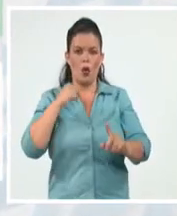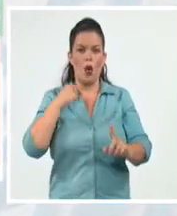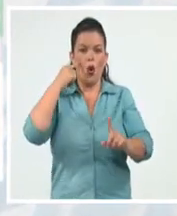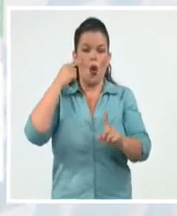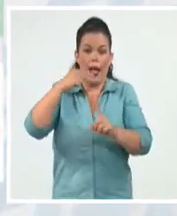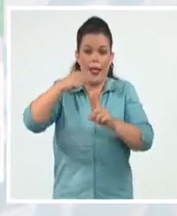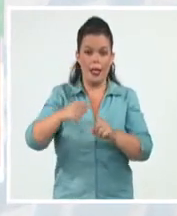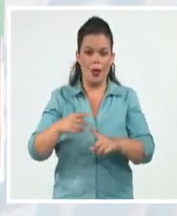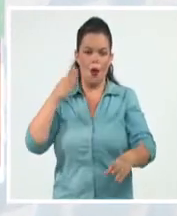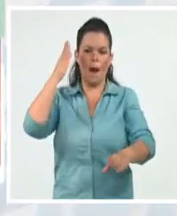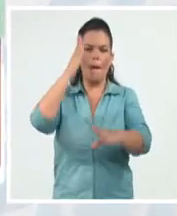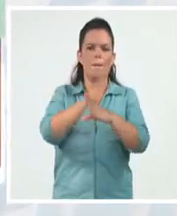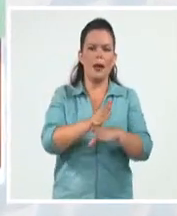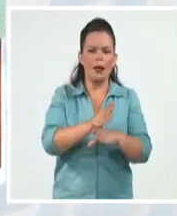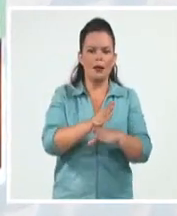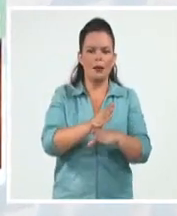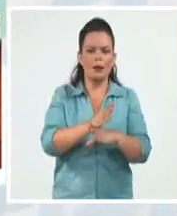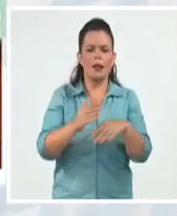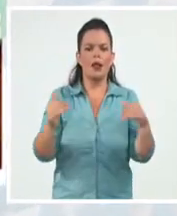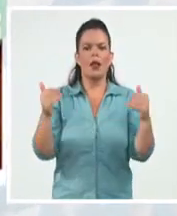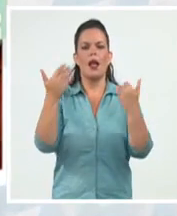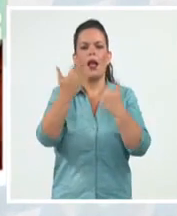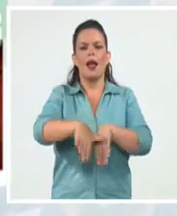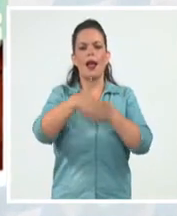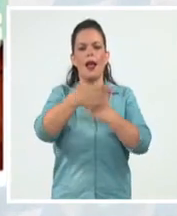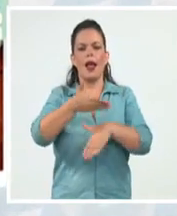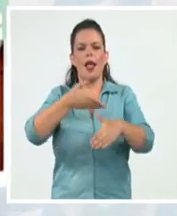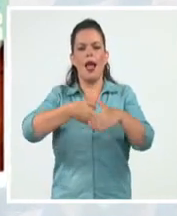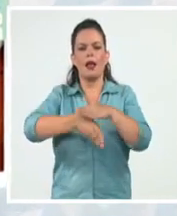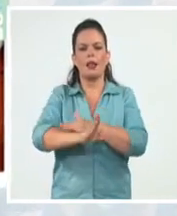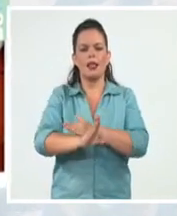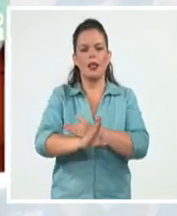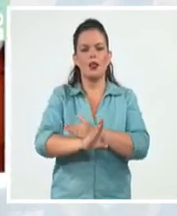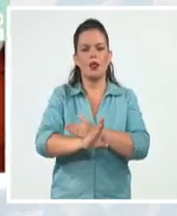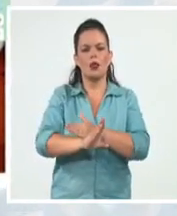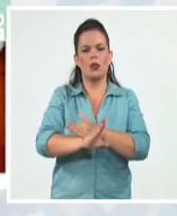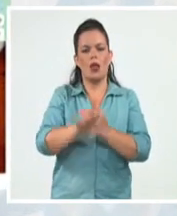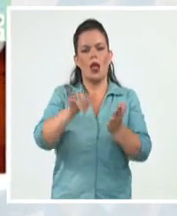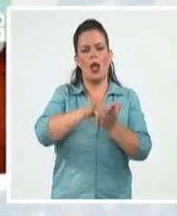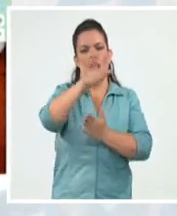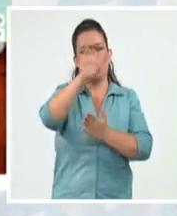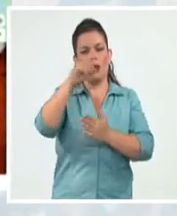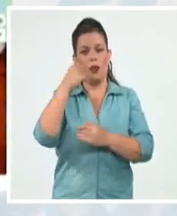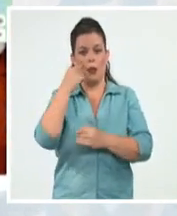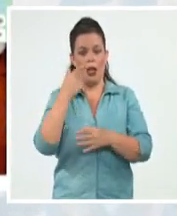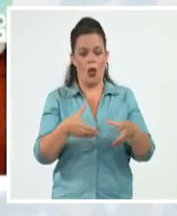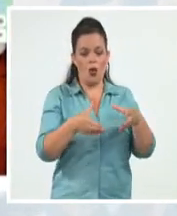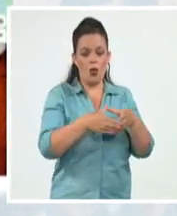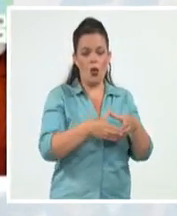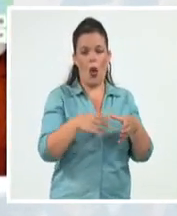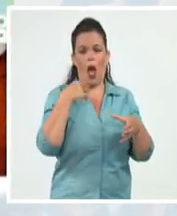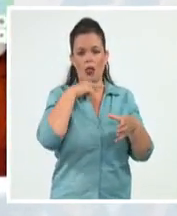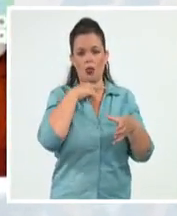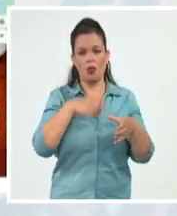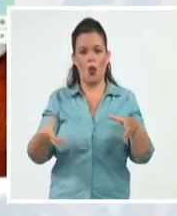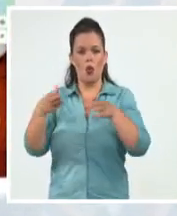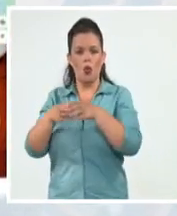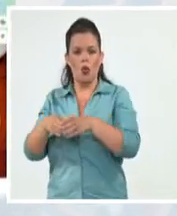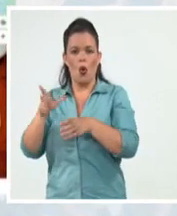calles de acceso al aeropuerto. Uno de los grupos serían las marcas en azul, el otro grupo las marcas en rojo. Violencia,